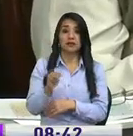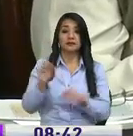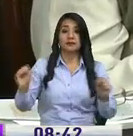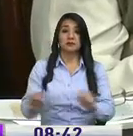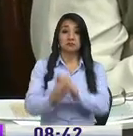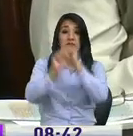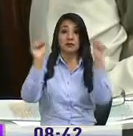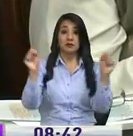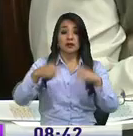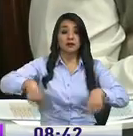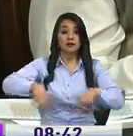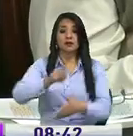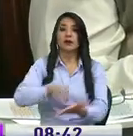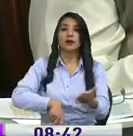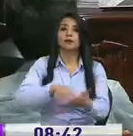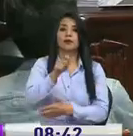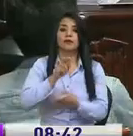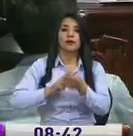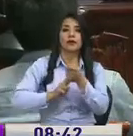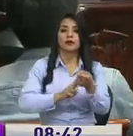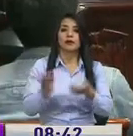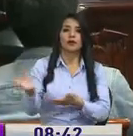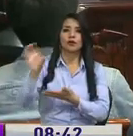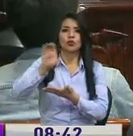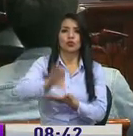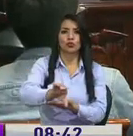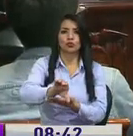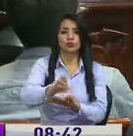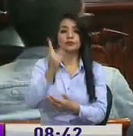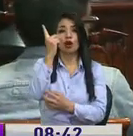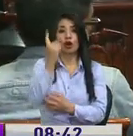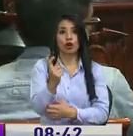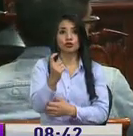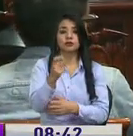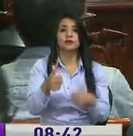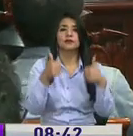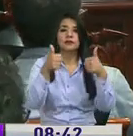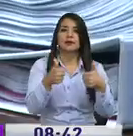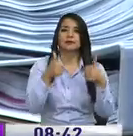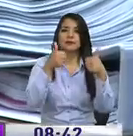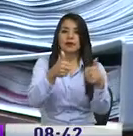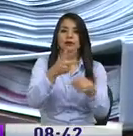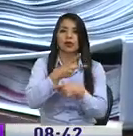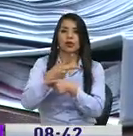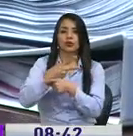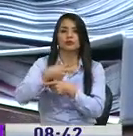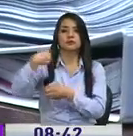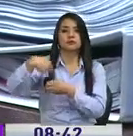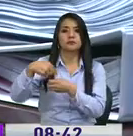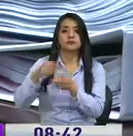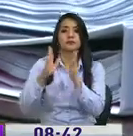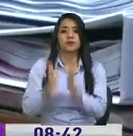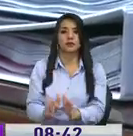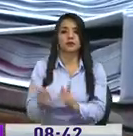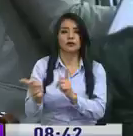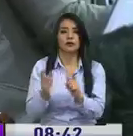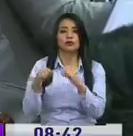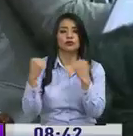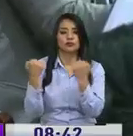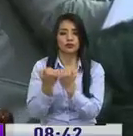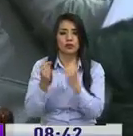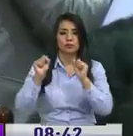Pleno aprobó los recursos de impugnación presentados por 11 postulantes al Consejo de Participación Ciudadana y Control